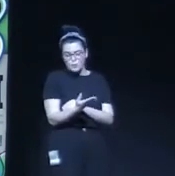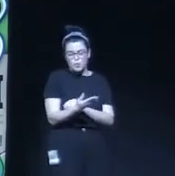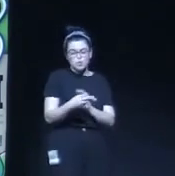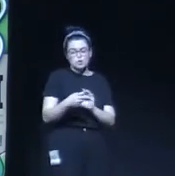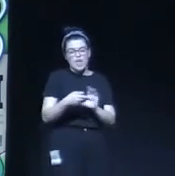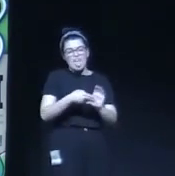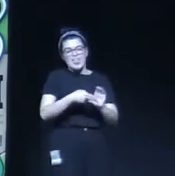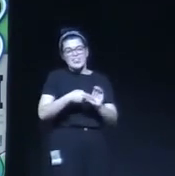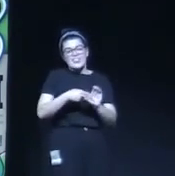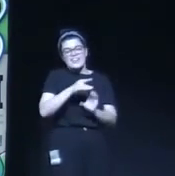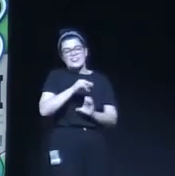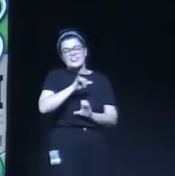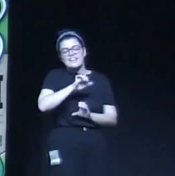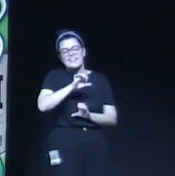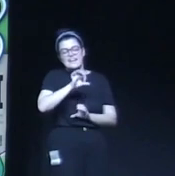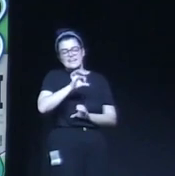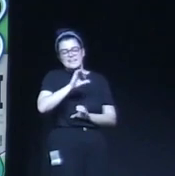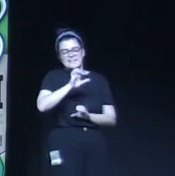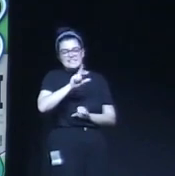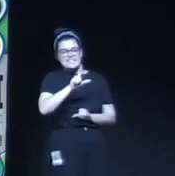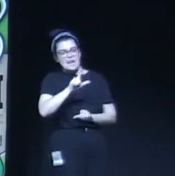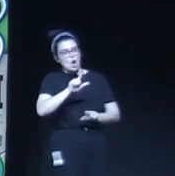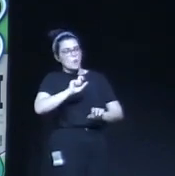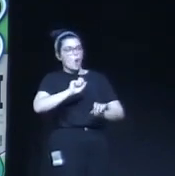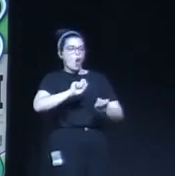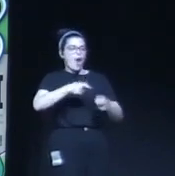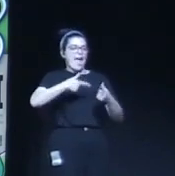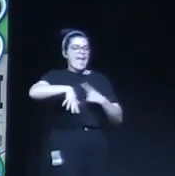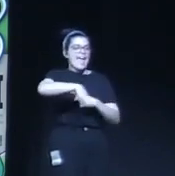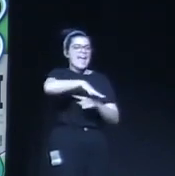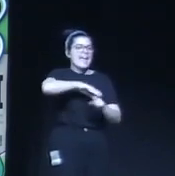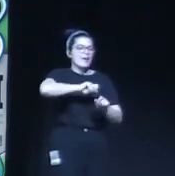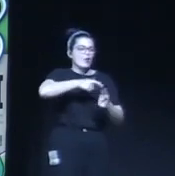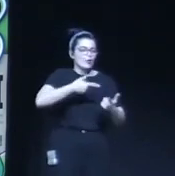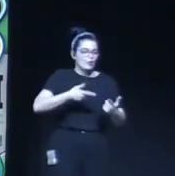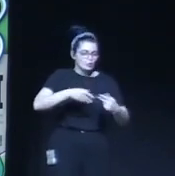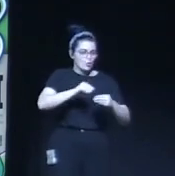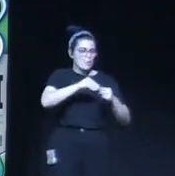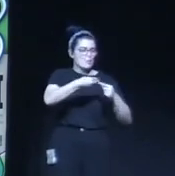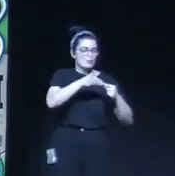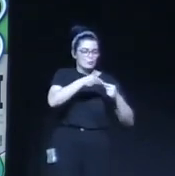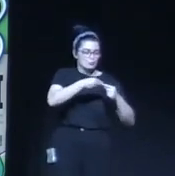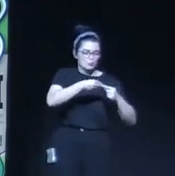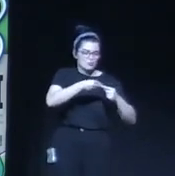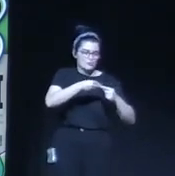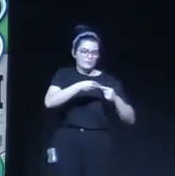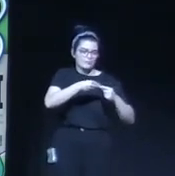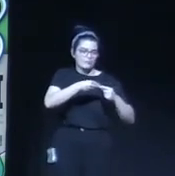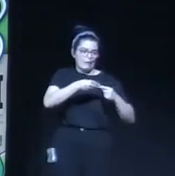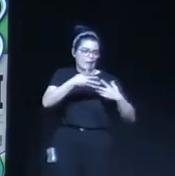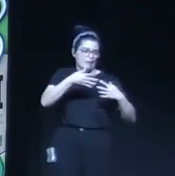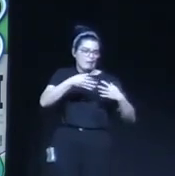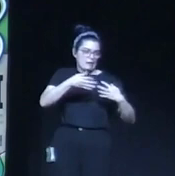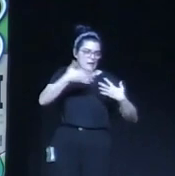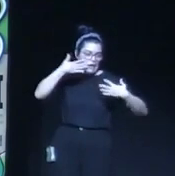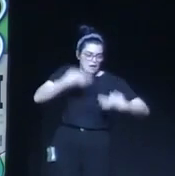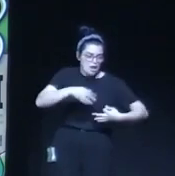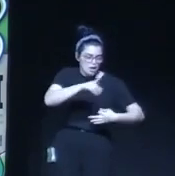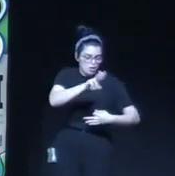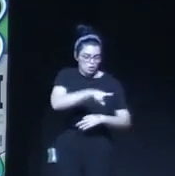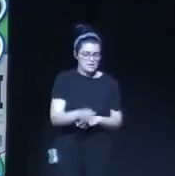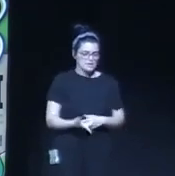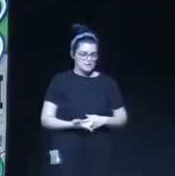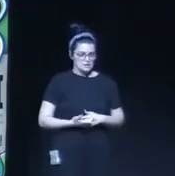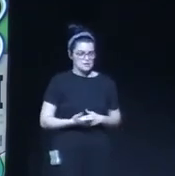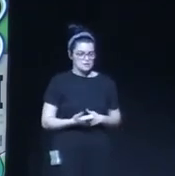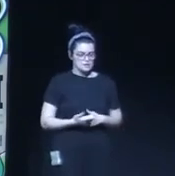unos diésel y tal, de productos sintéticos. Bueno, todo eso no existe. Actualmente la SEL